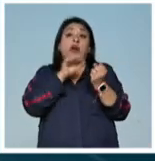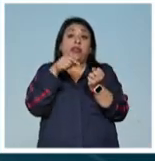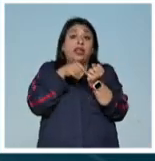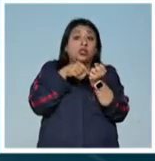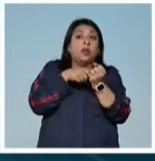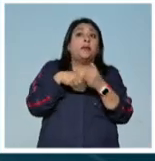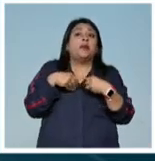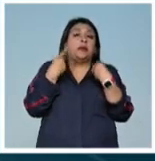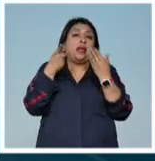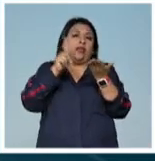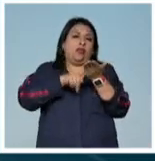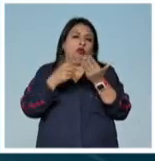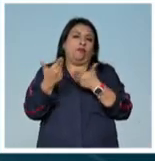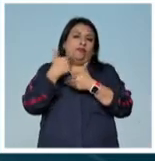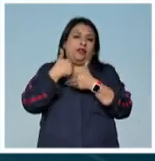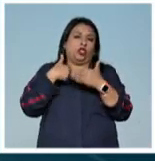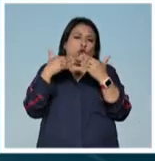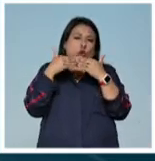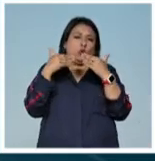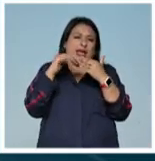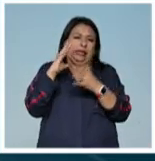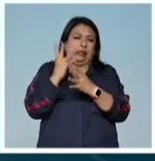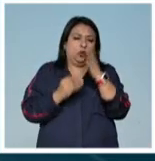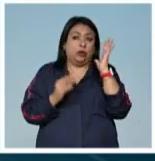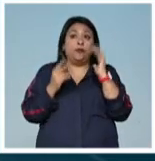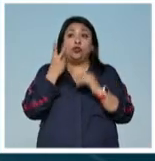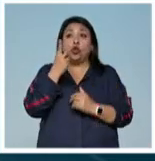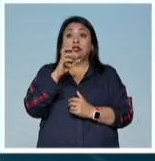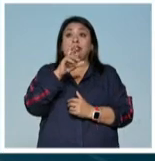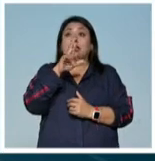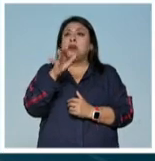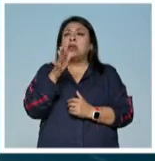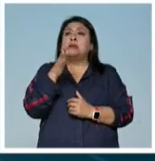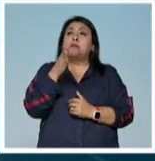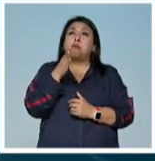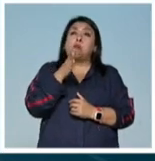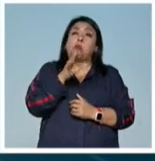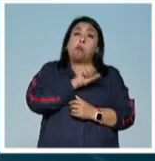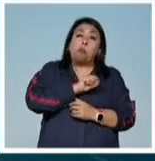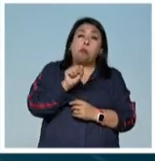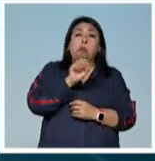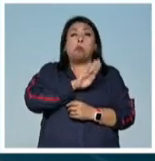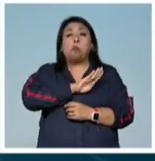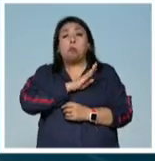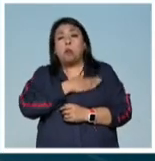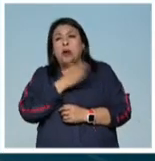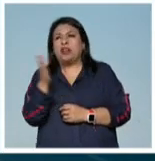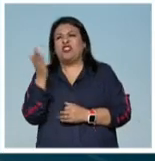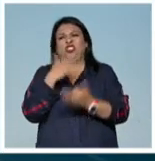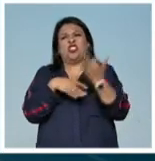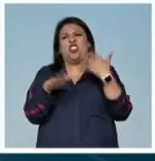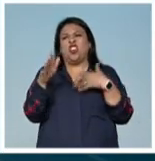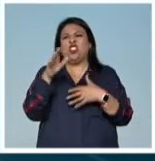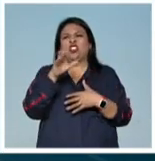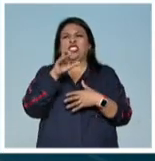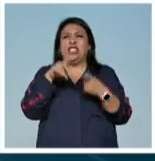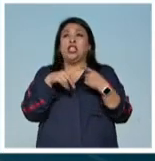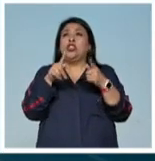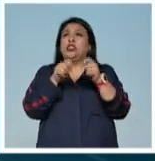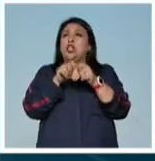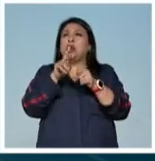y vivir en su casa mientras está prófugo. En Dos Crímenes no hay buenos ni malos, todos son ruines y cínicos. El tío